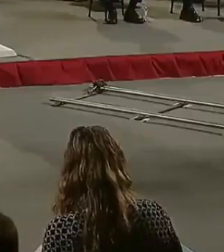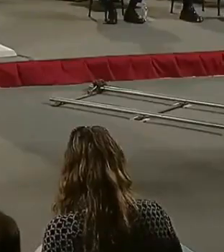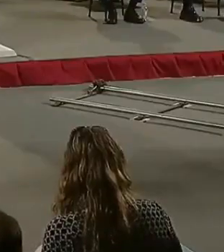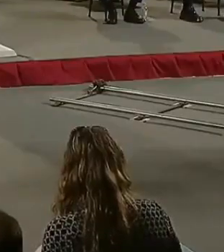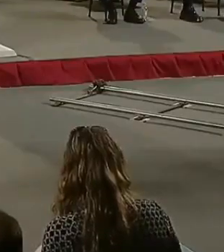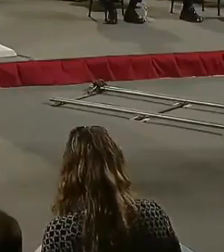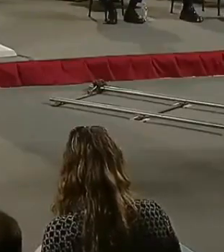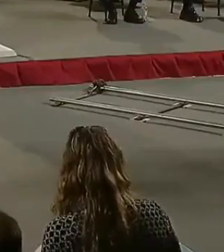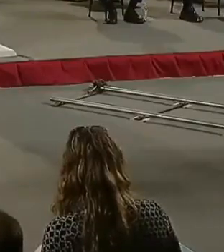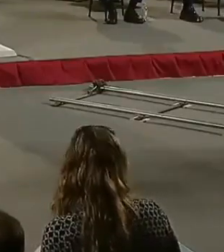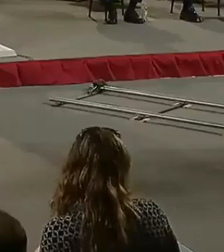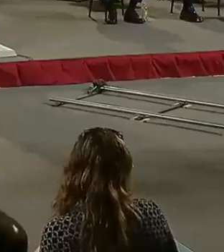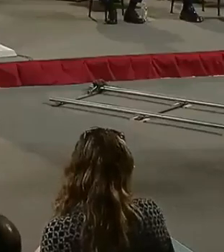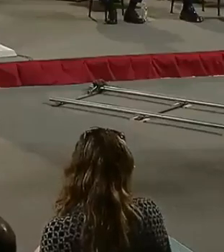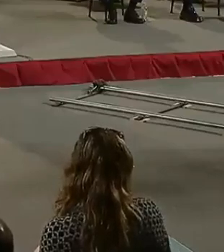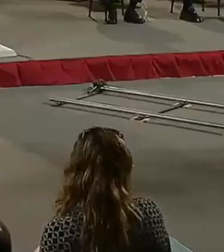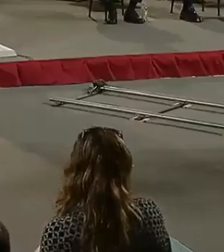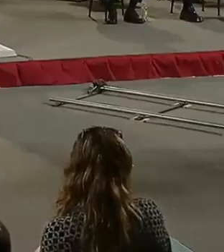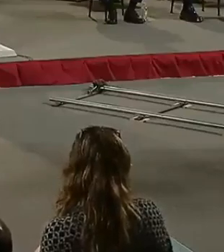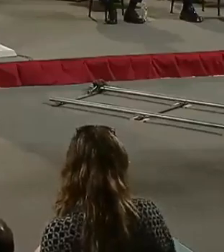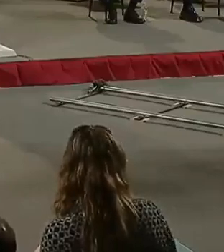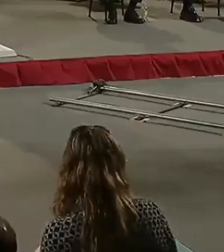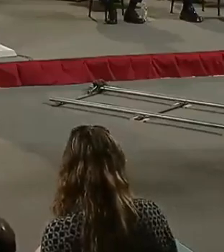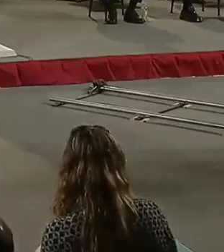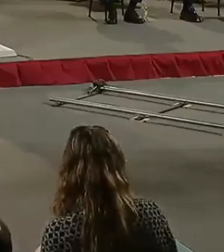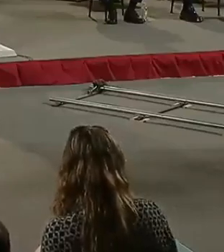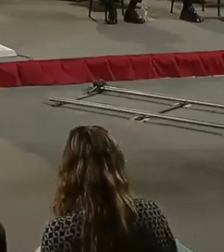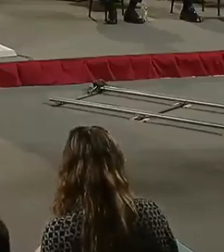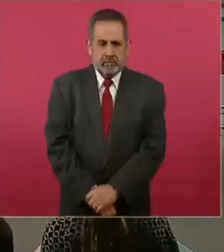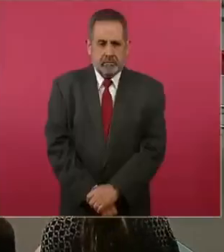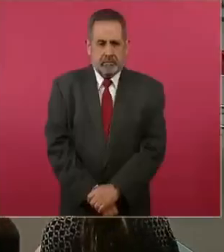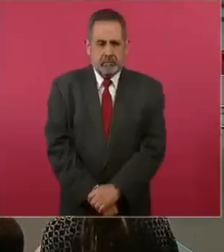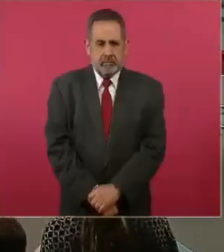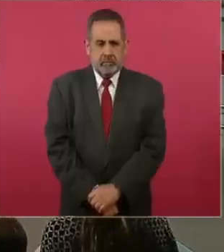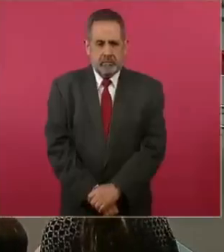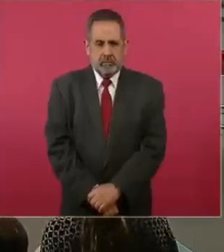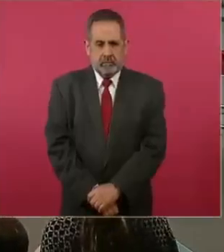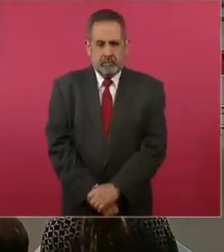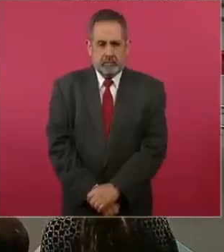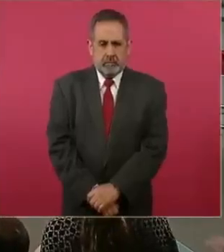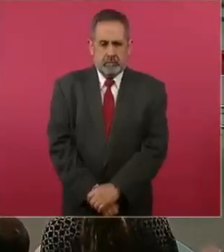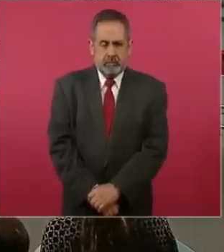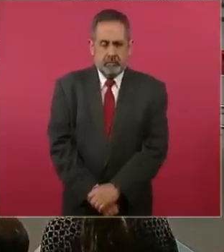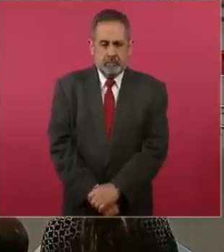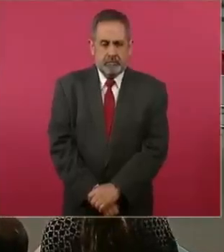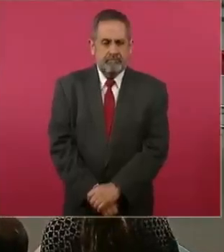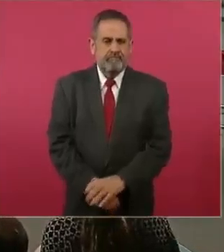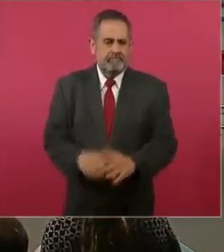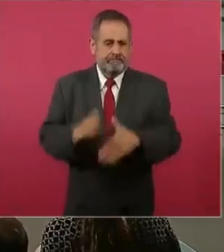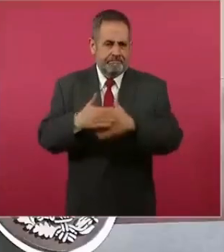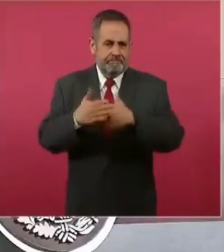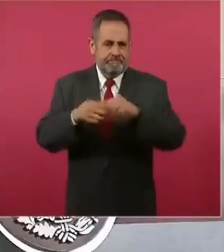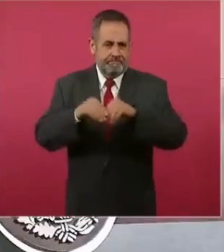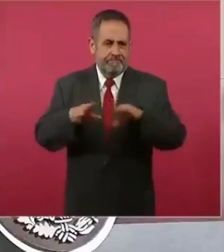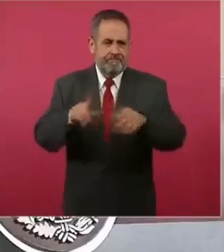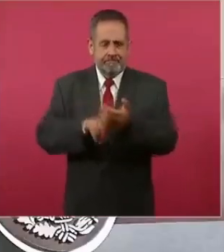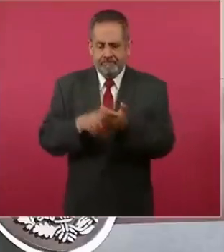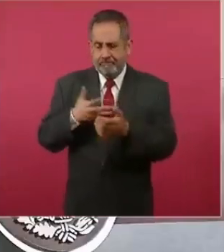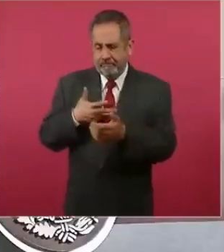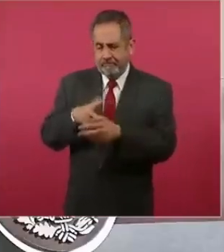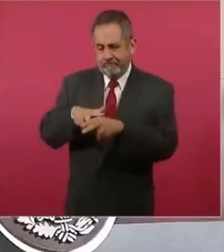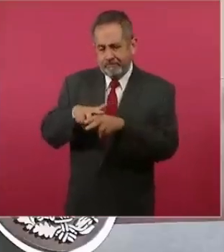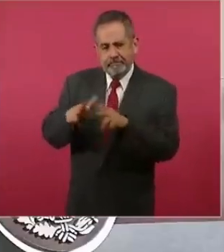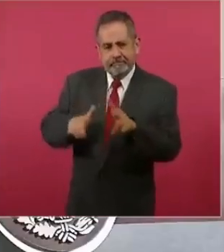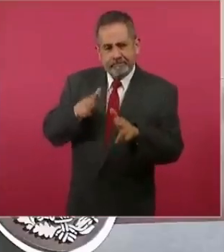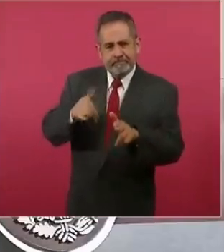Conforme a sus instrucciones, señor presidente, le informamos que hemos cumplido y que ya hay Tren Maya. El primer tren